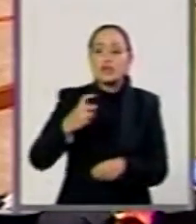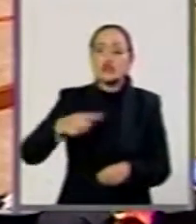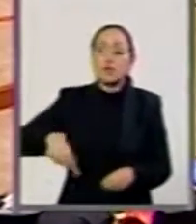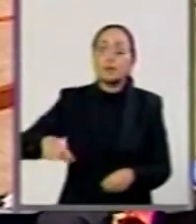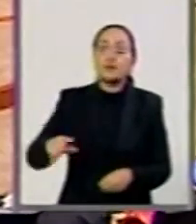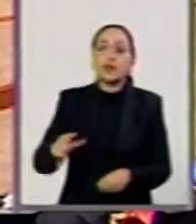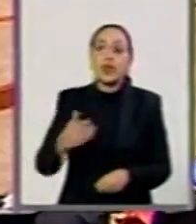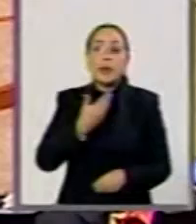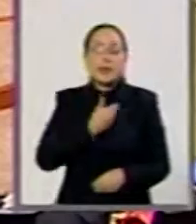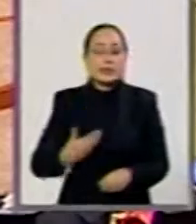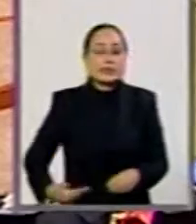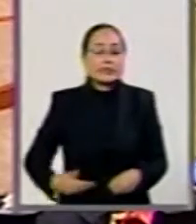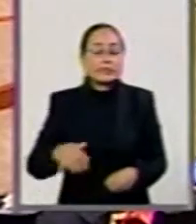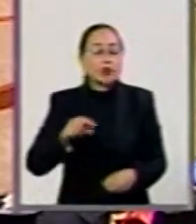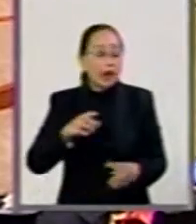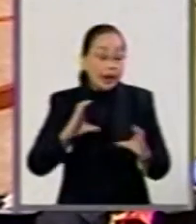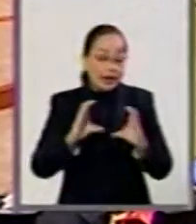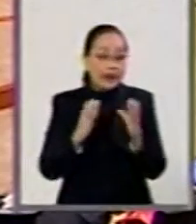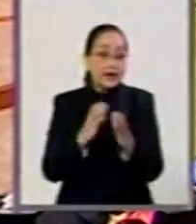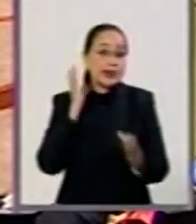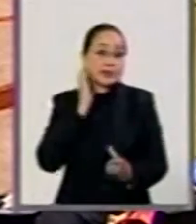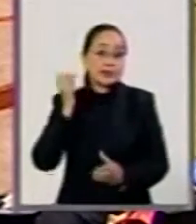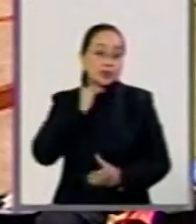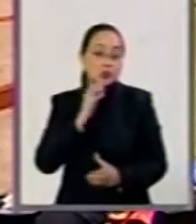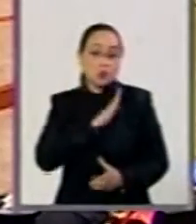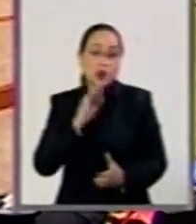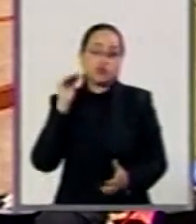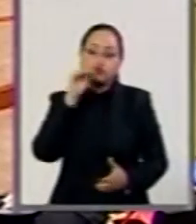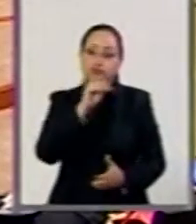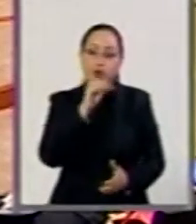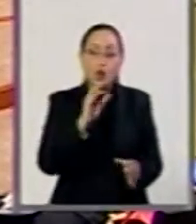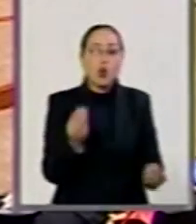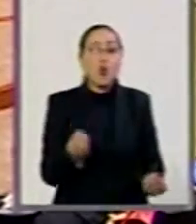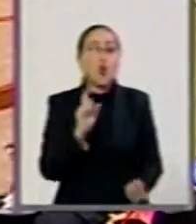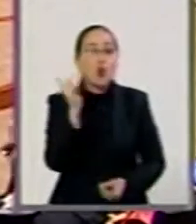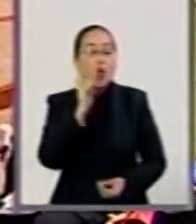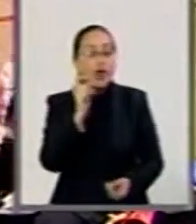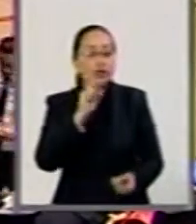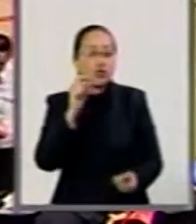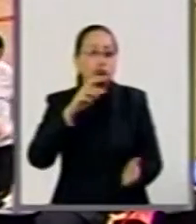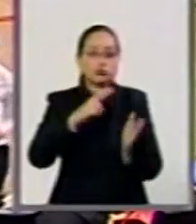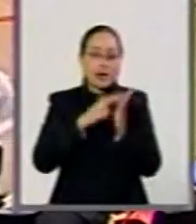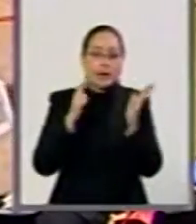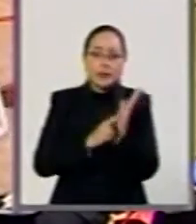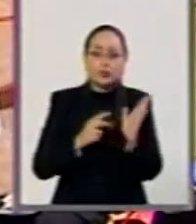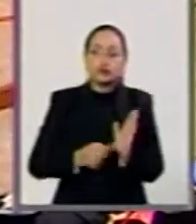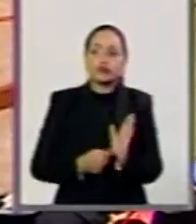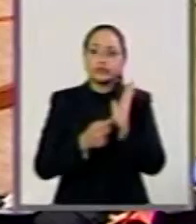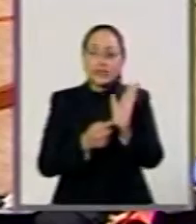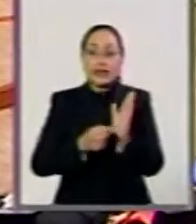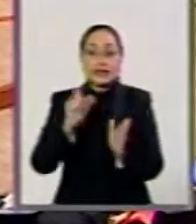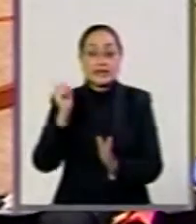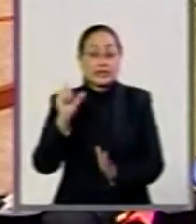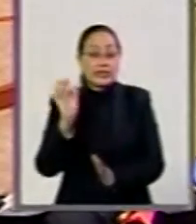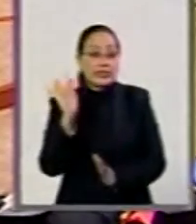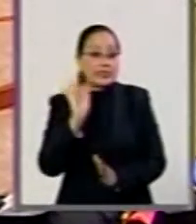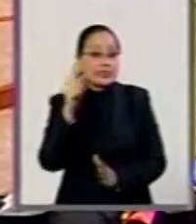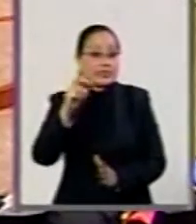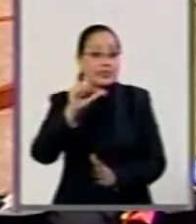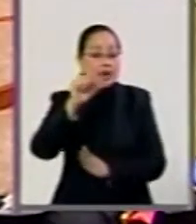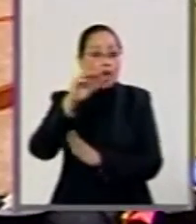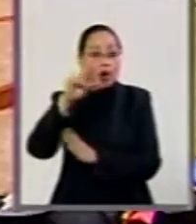consultarles como para cuándo van a emitir los lineamientos. Porque si Laura Bozzo regresa y